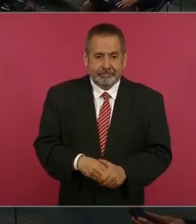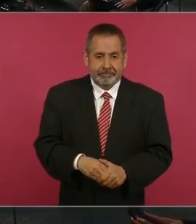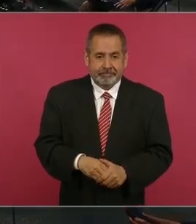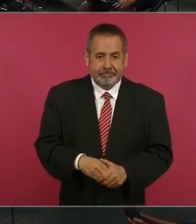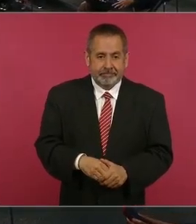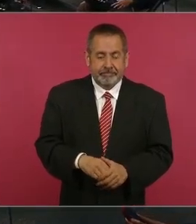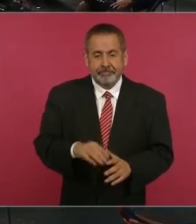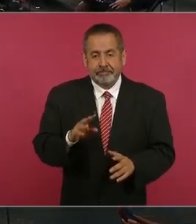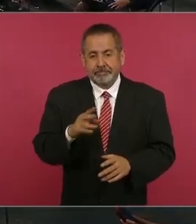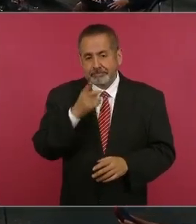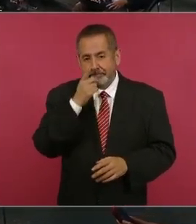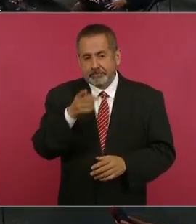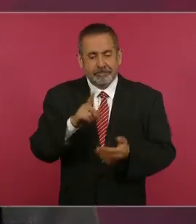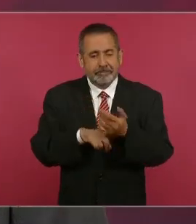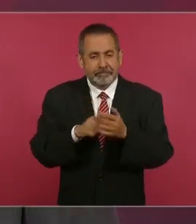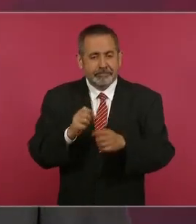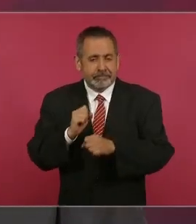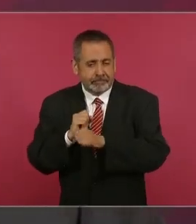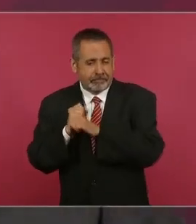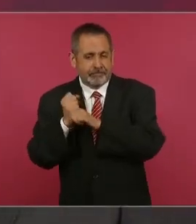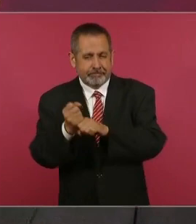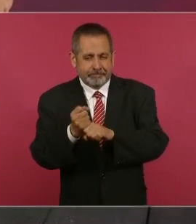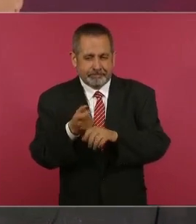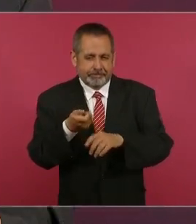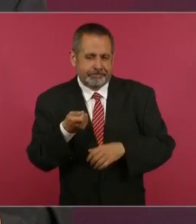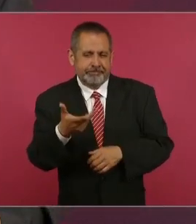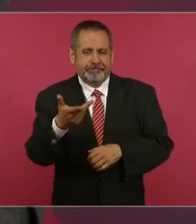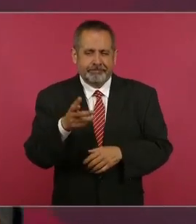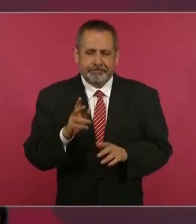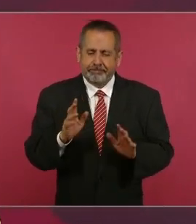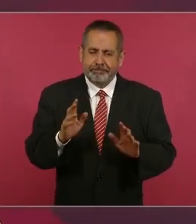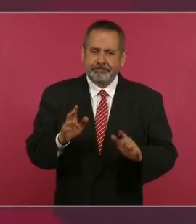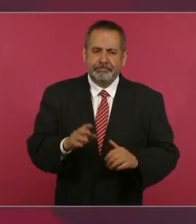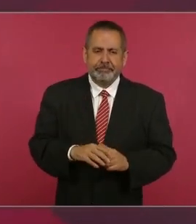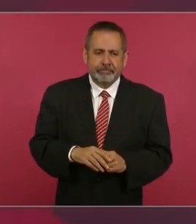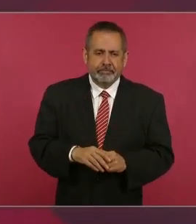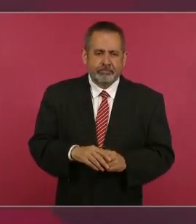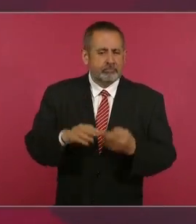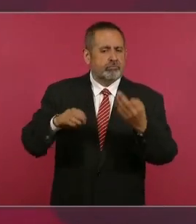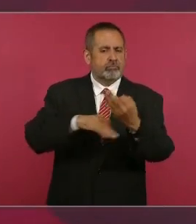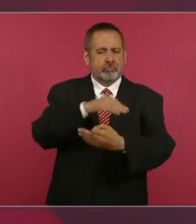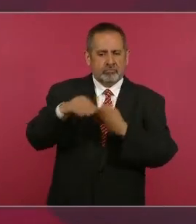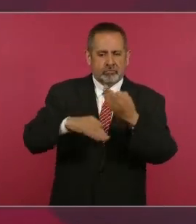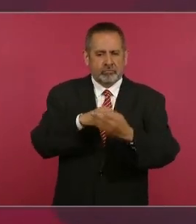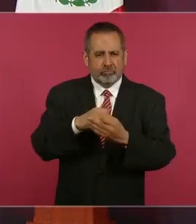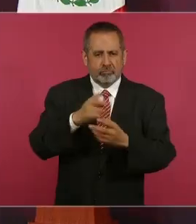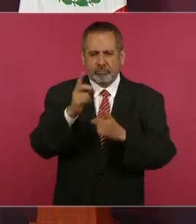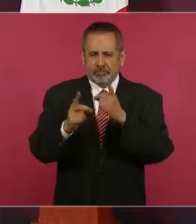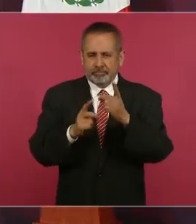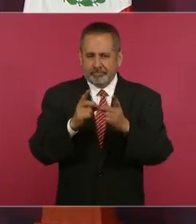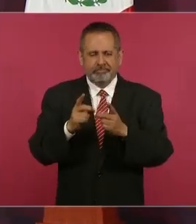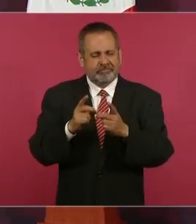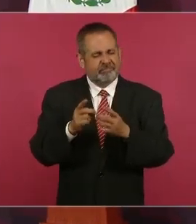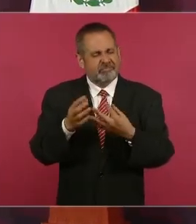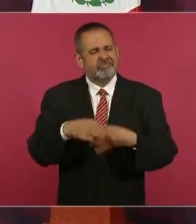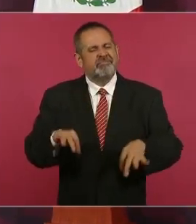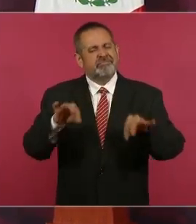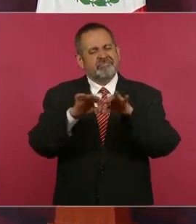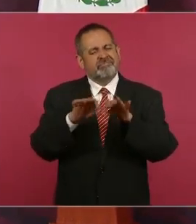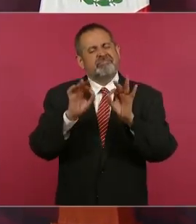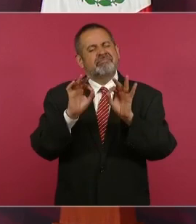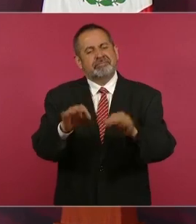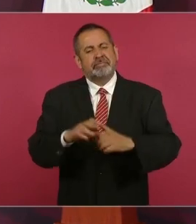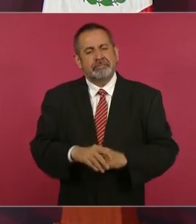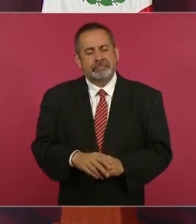No voy a decir cómo le dicen al béisbol, porque todos los deportes son muy importantes.